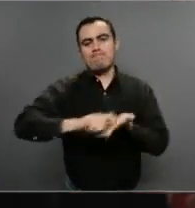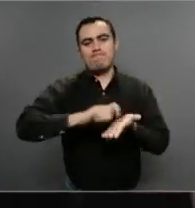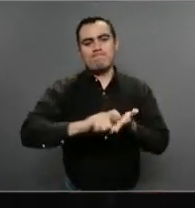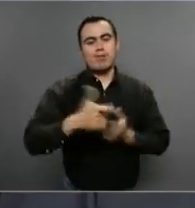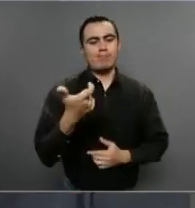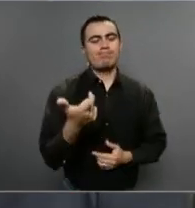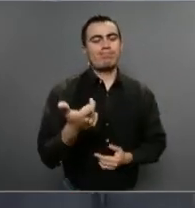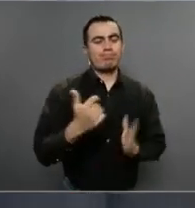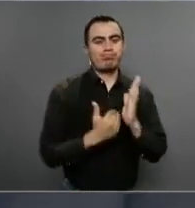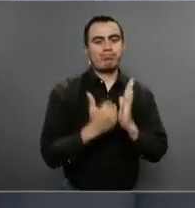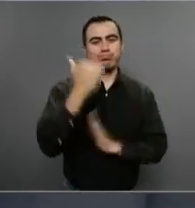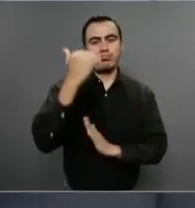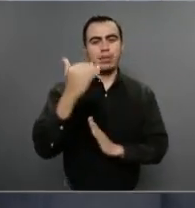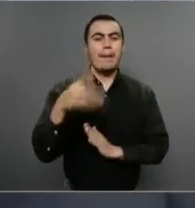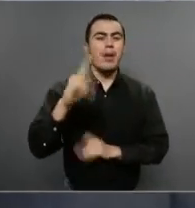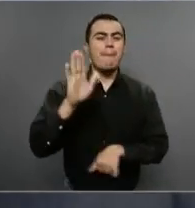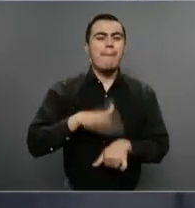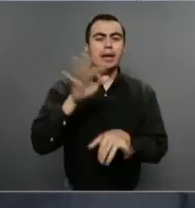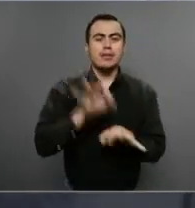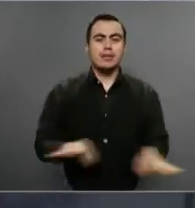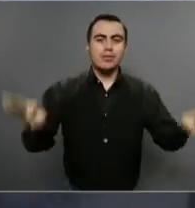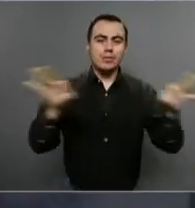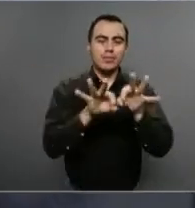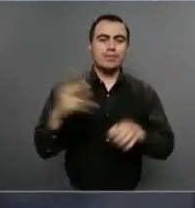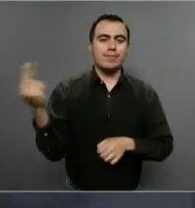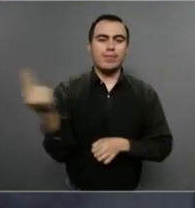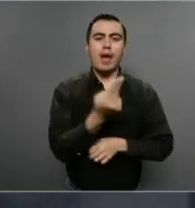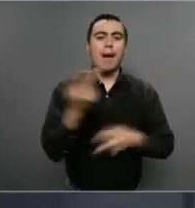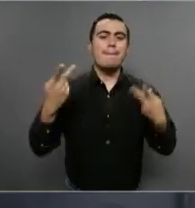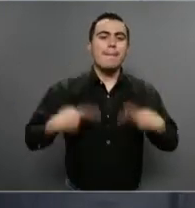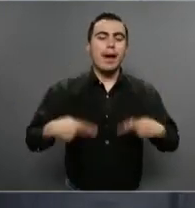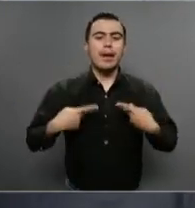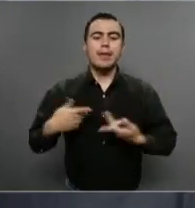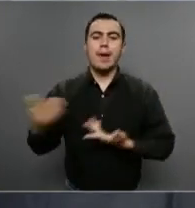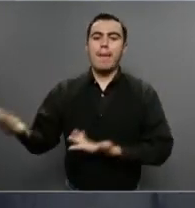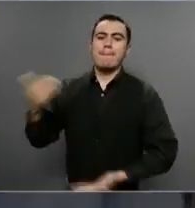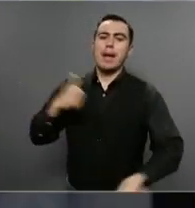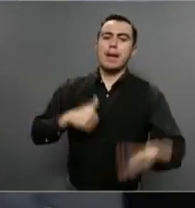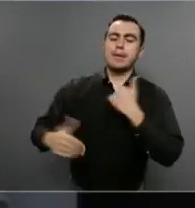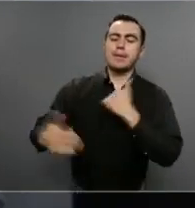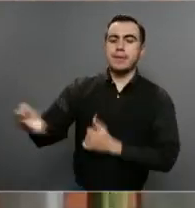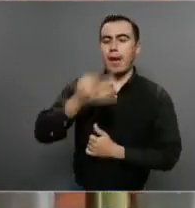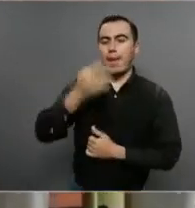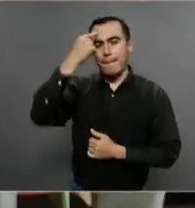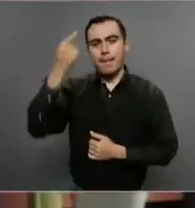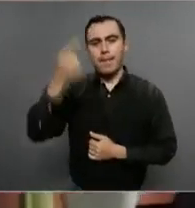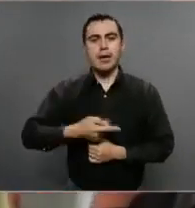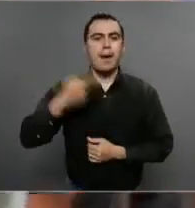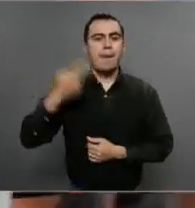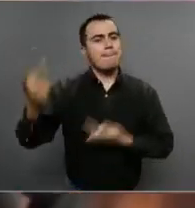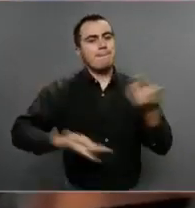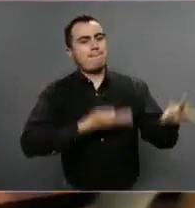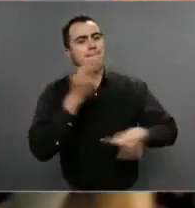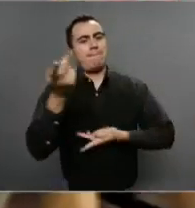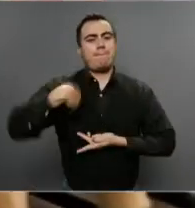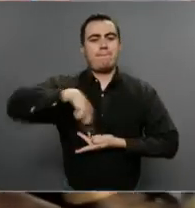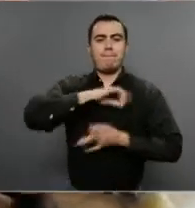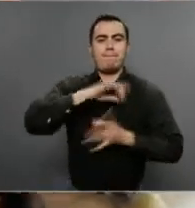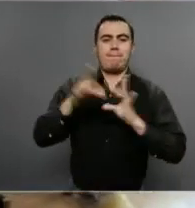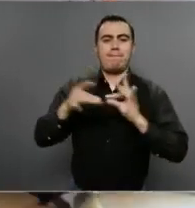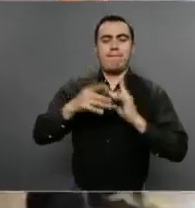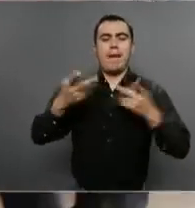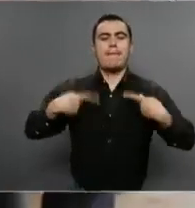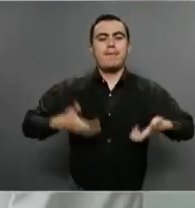la gente se acerque a conocer qué pasa con las poblaciones callejeras. Y ahorita, en la crisis que